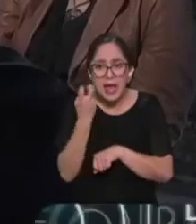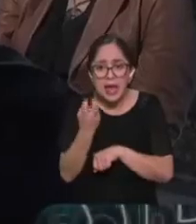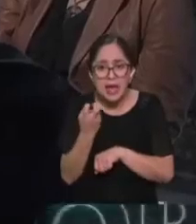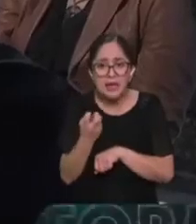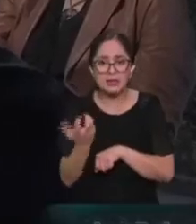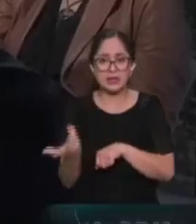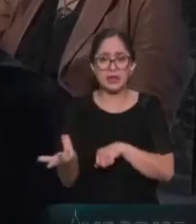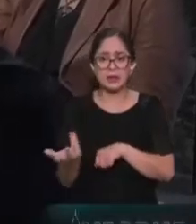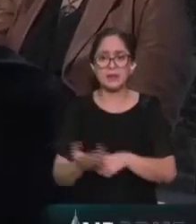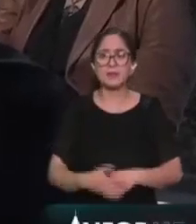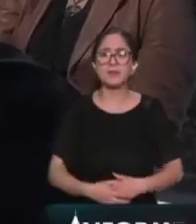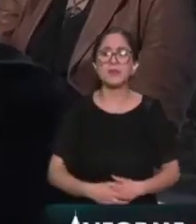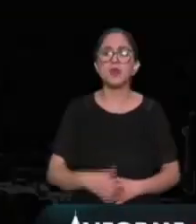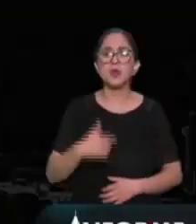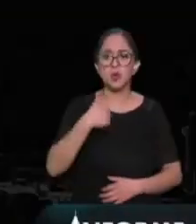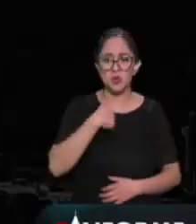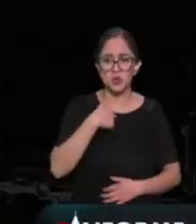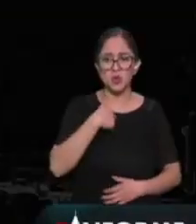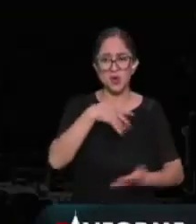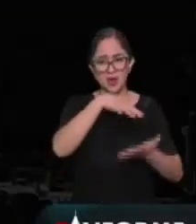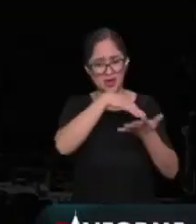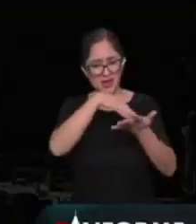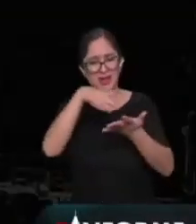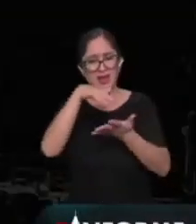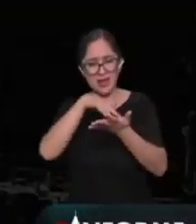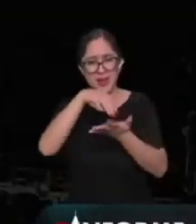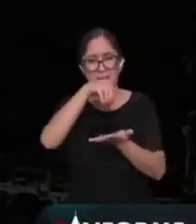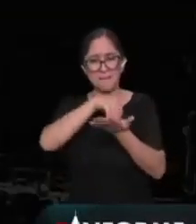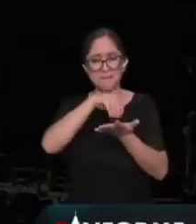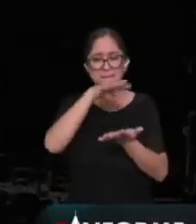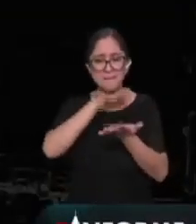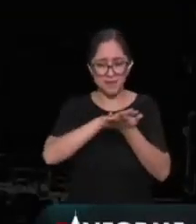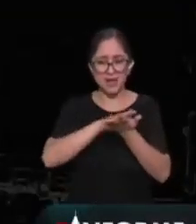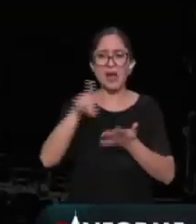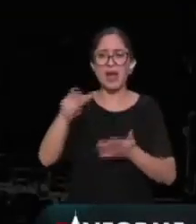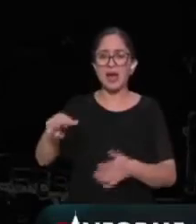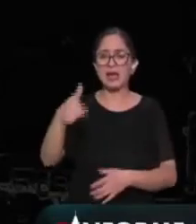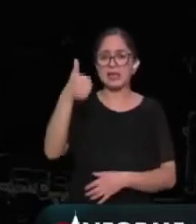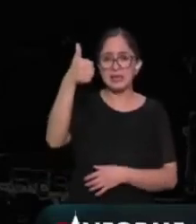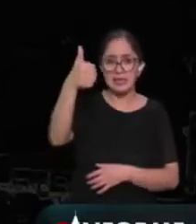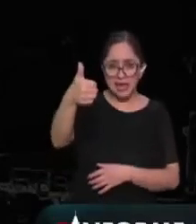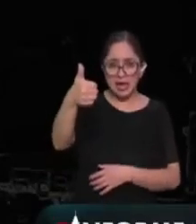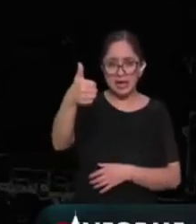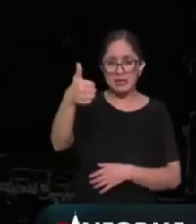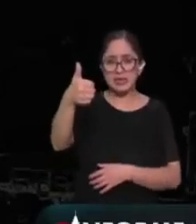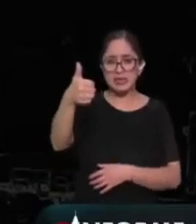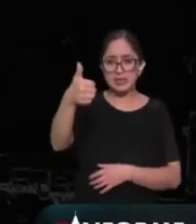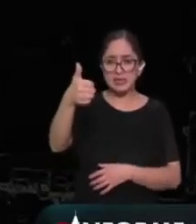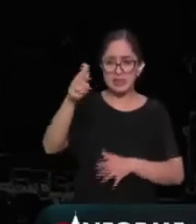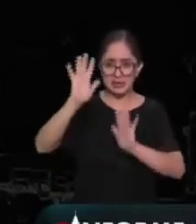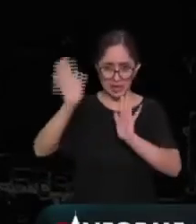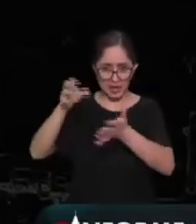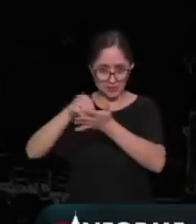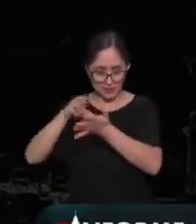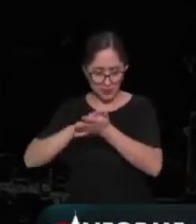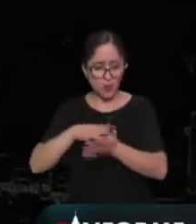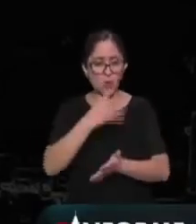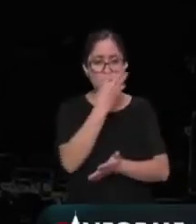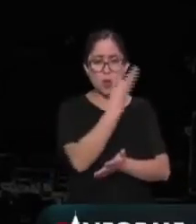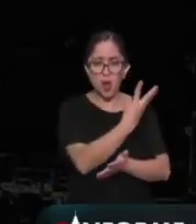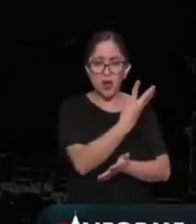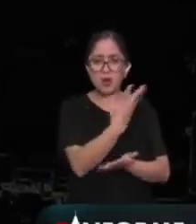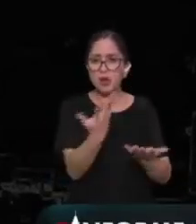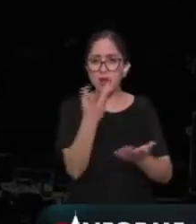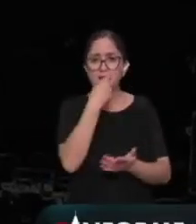Por ejemplo, yo leí en la sentencia de los demás muchachos, porque son 6, ya están 4 sentenciados, que dice esta señora que ahí